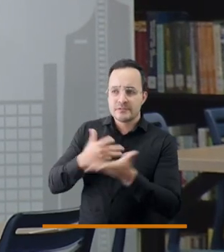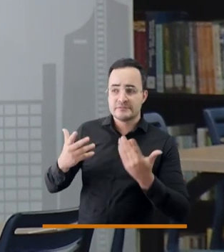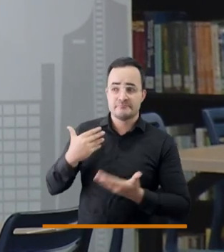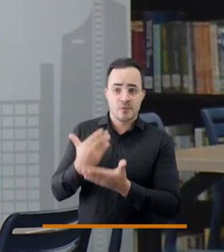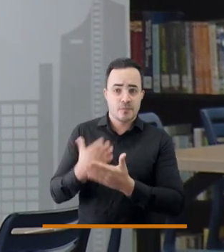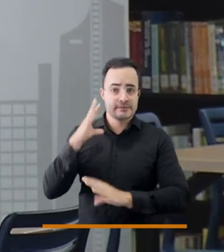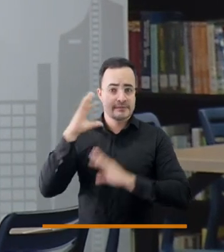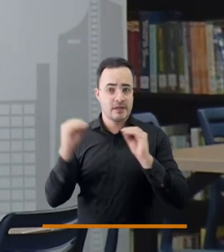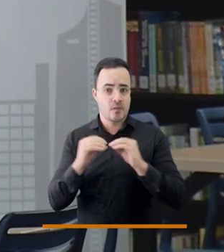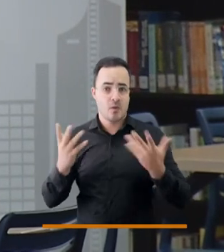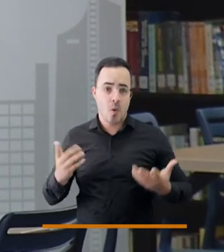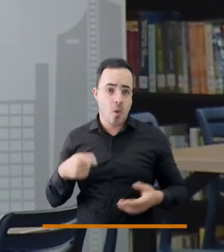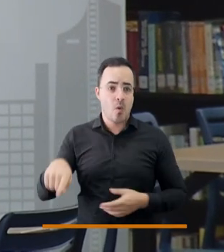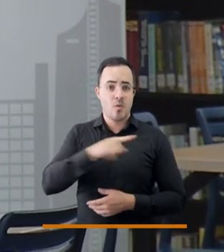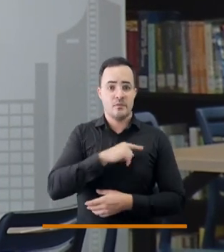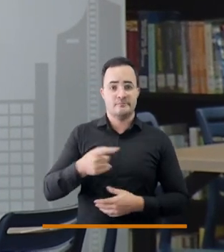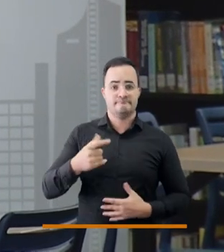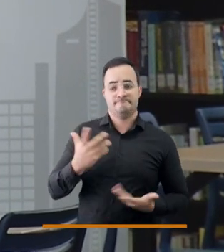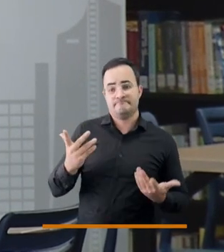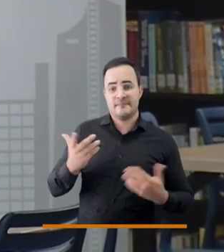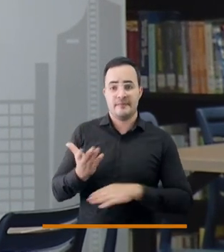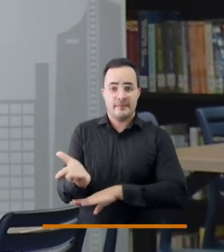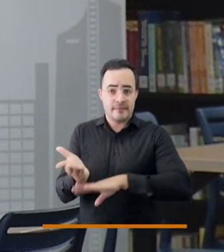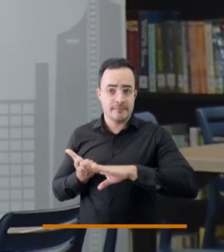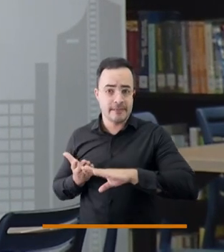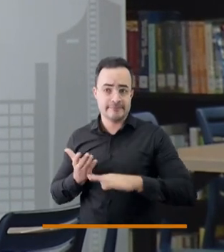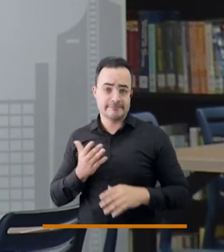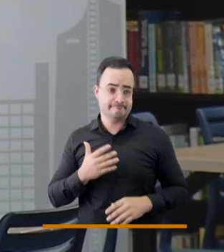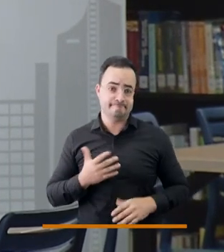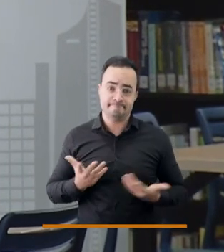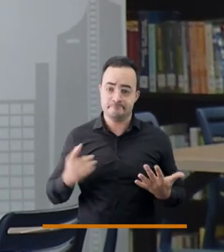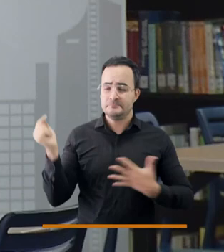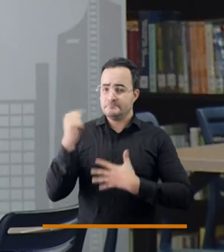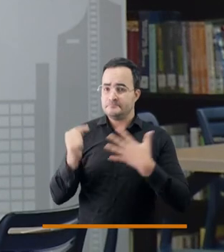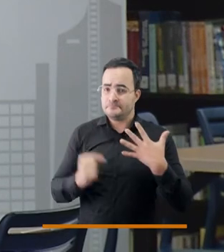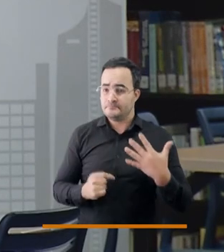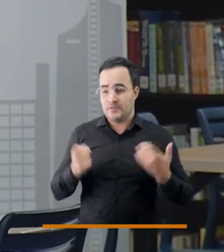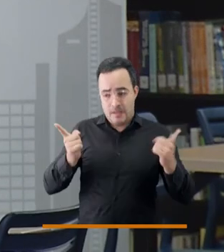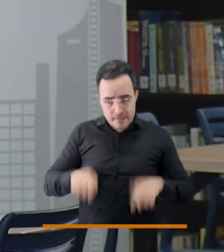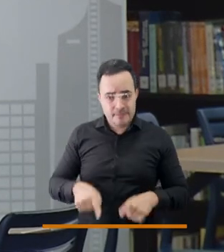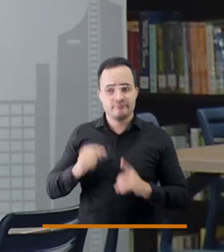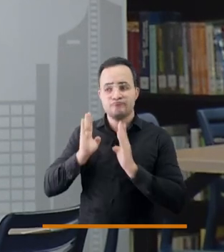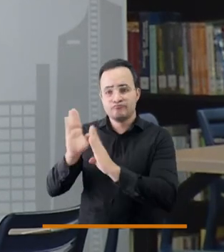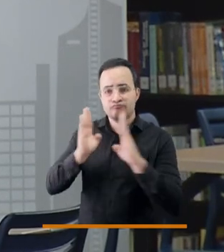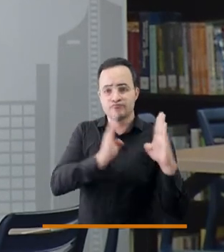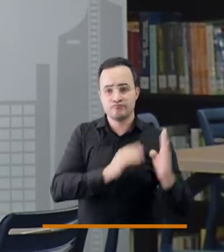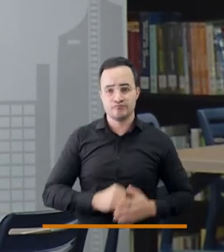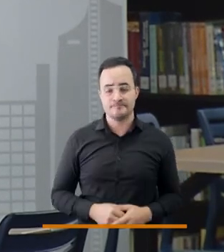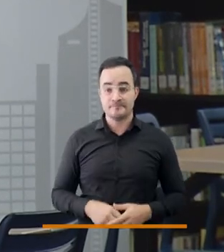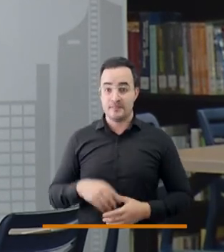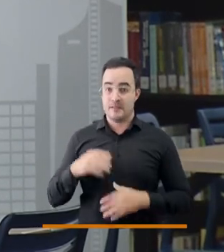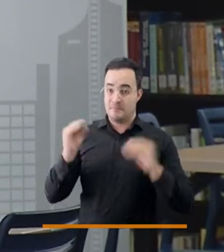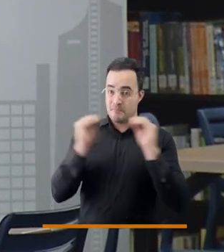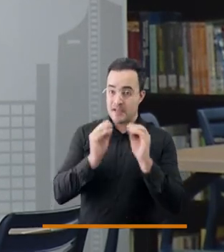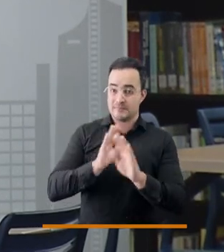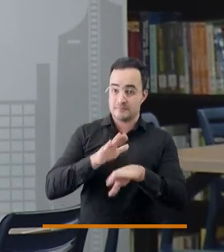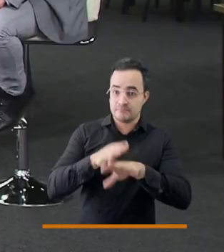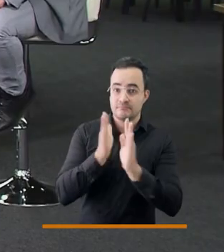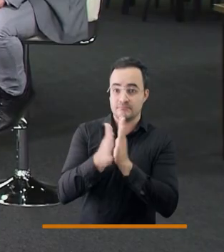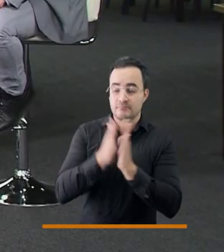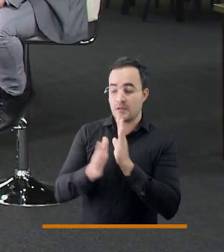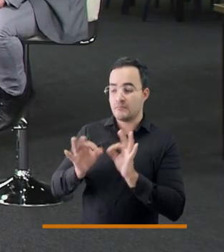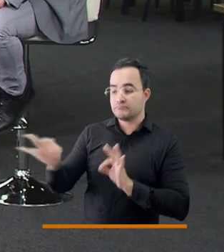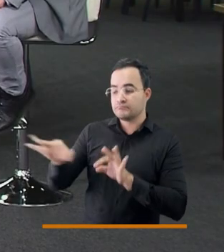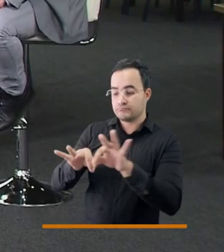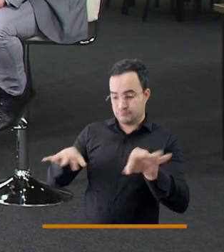acuerdos, demandas que viene para la comunidad, además porque hay un tema que es que ese lote tenía una vocación